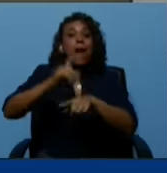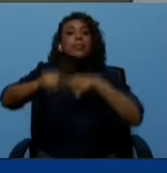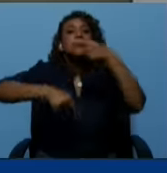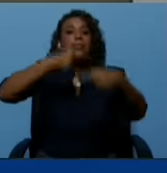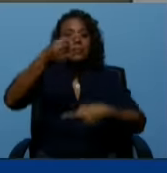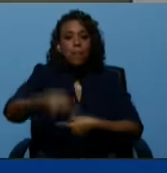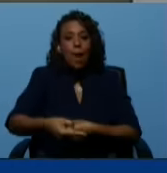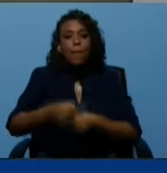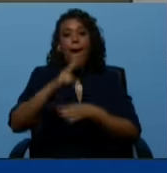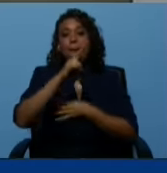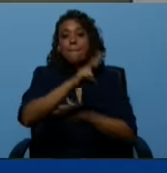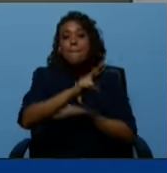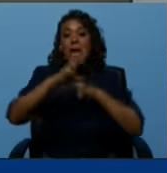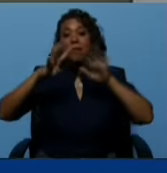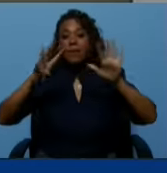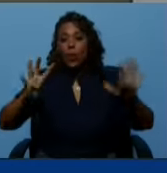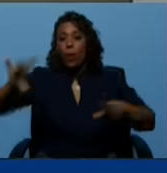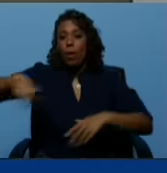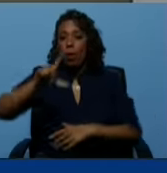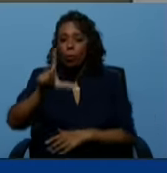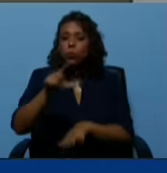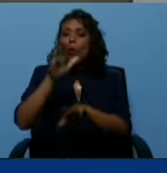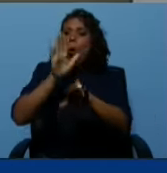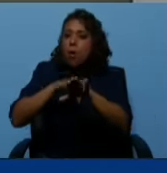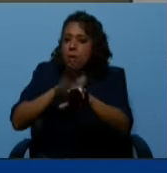después del domingo 28 de julio.